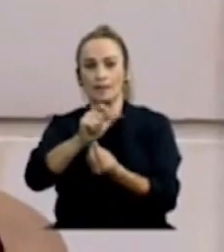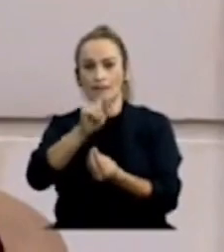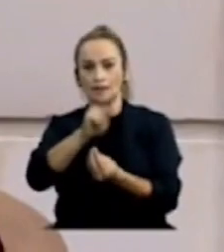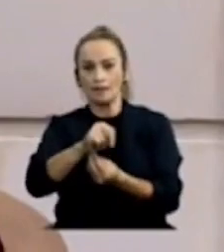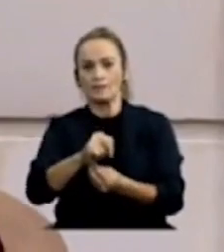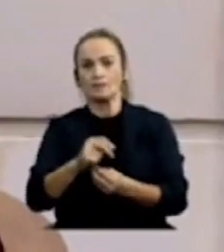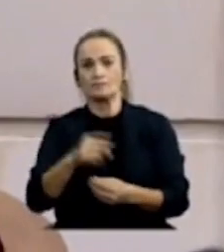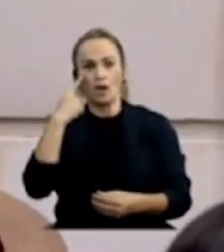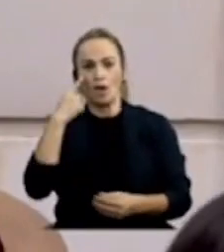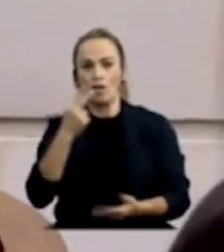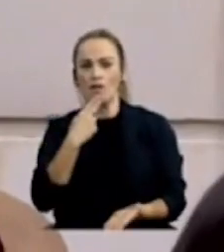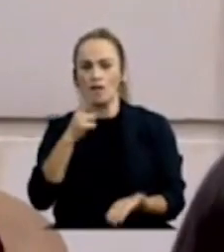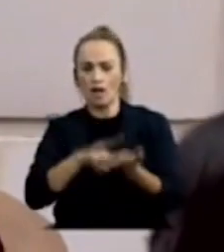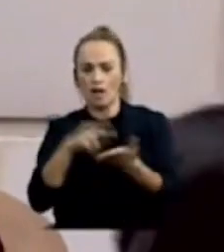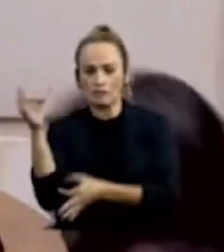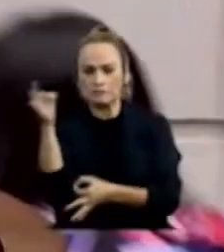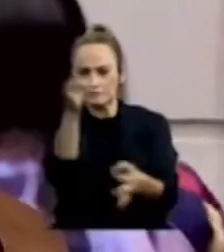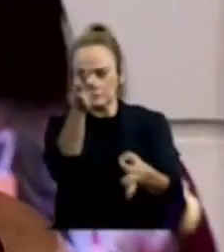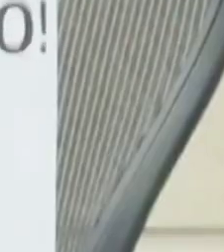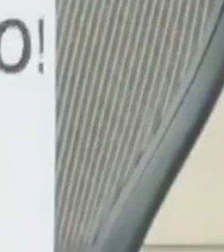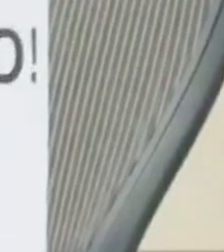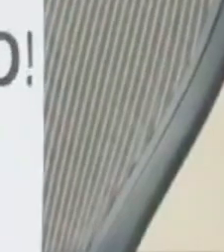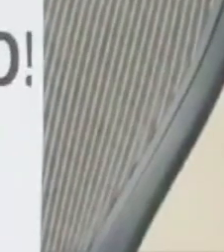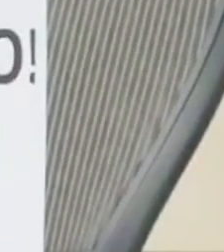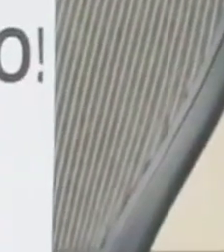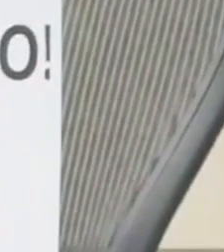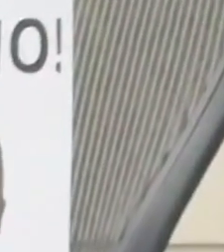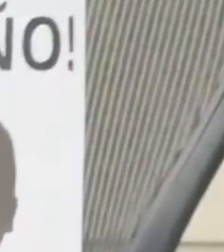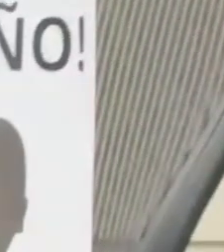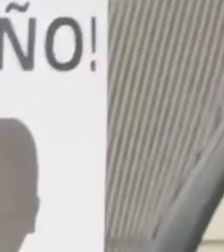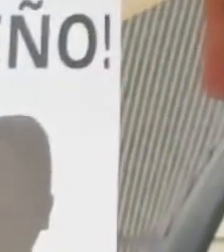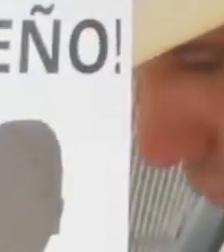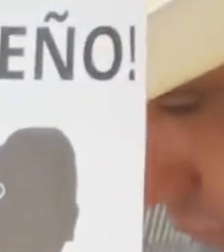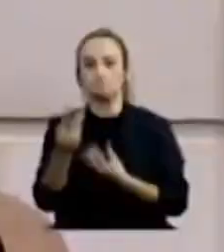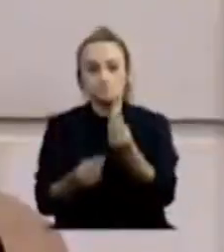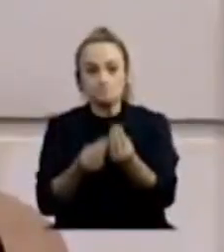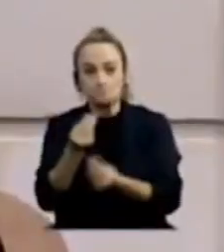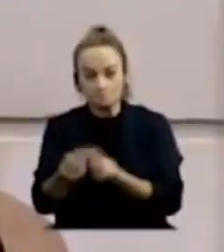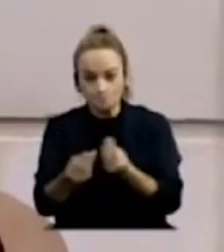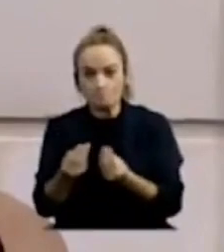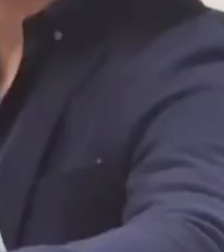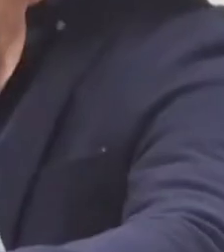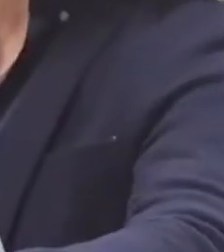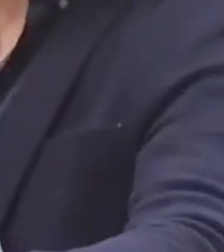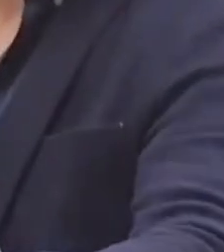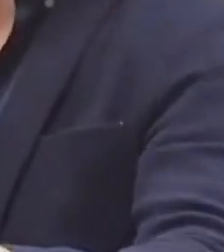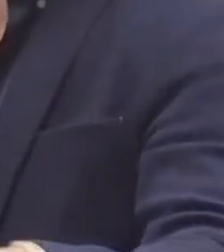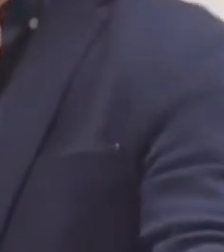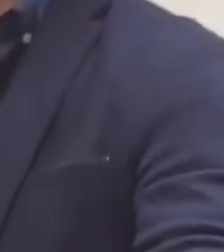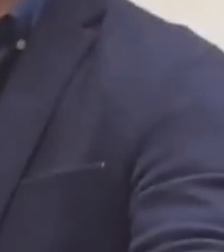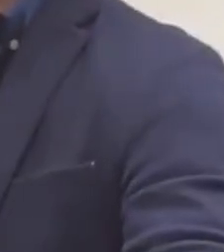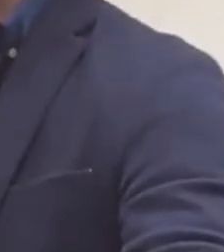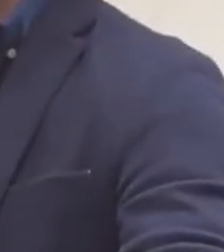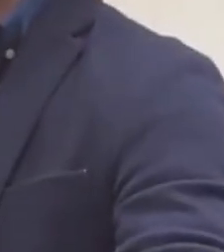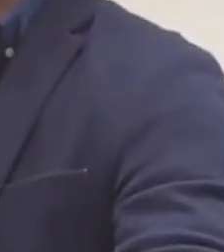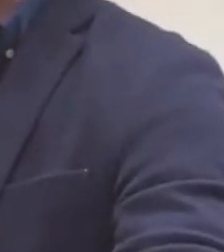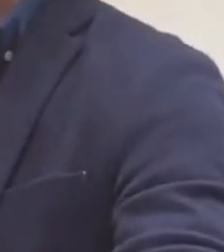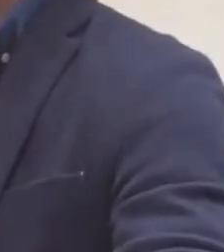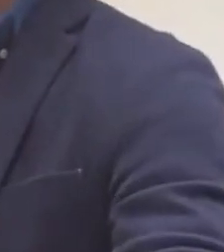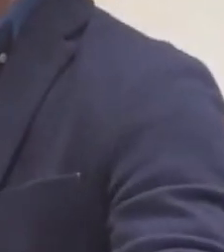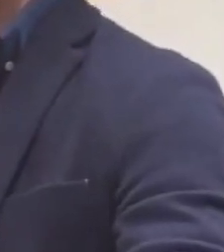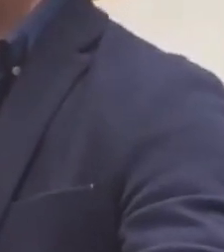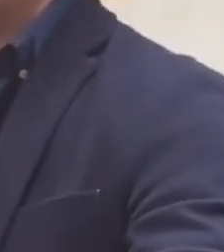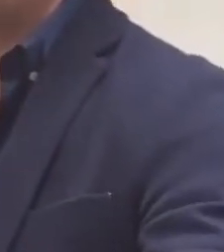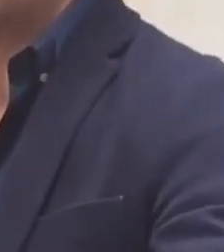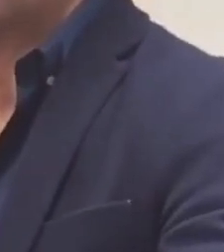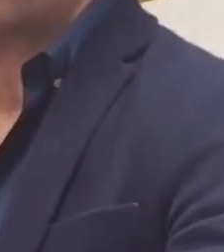un panfleto, donde prácticamente lo amenazan de un posible ajusticiamiento, como